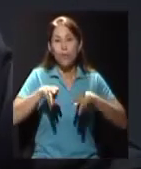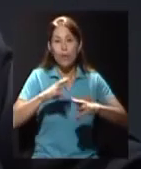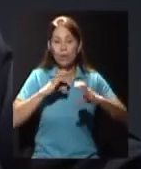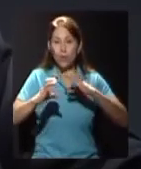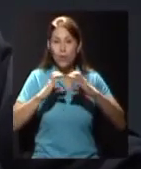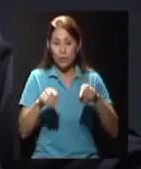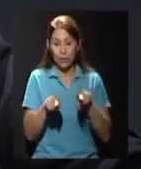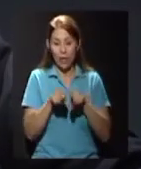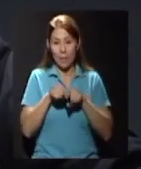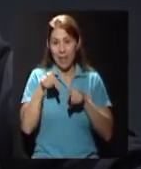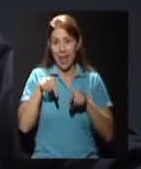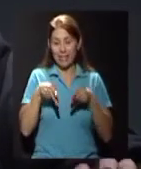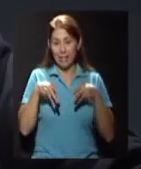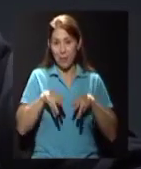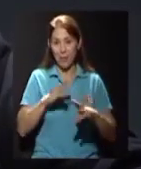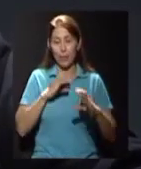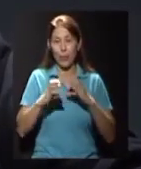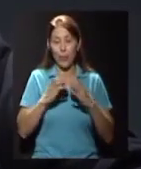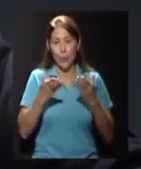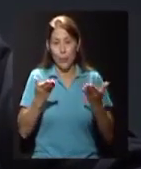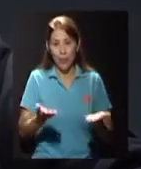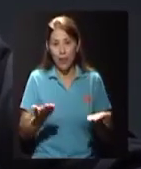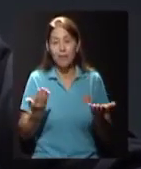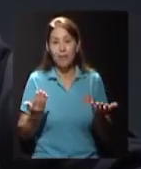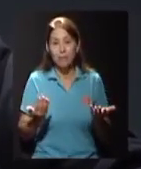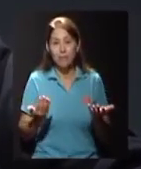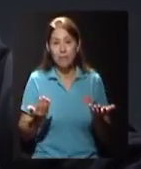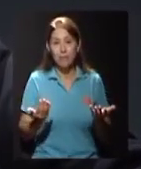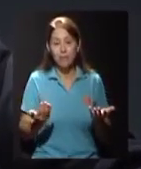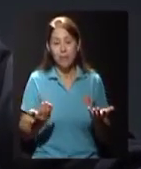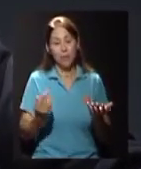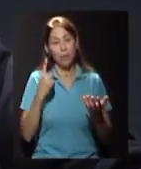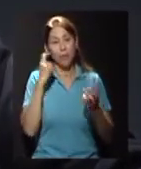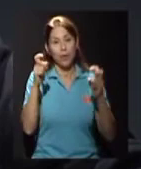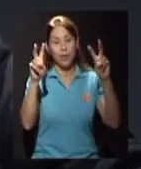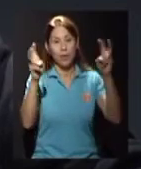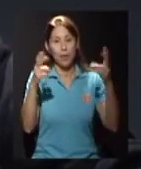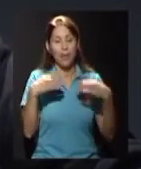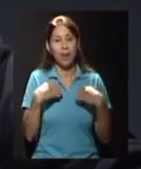qué y de alguna manera el tema de la salud